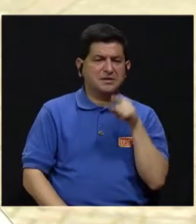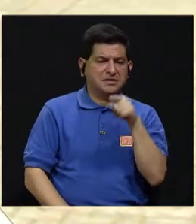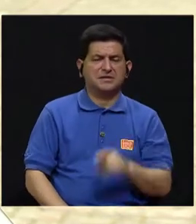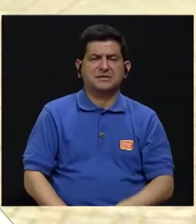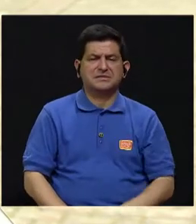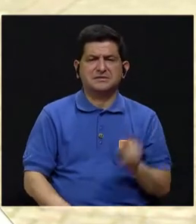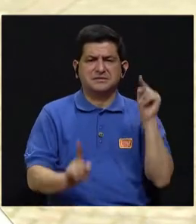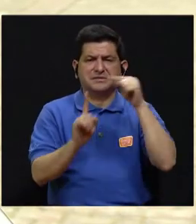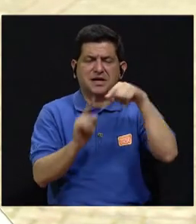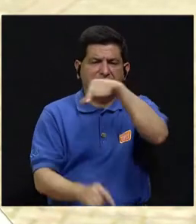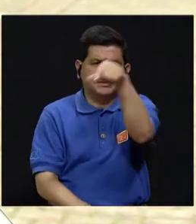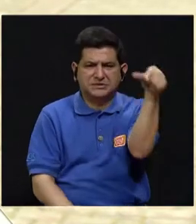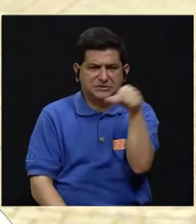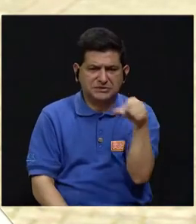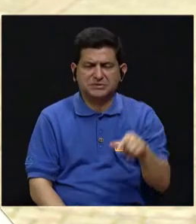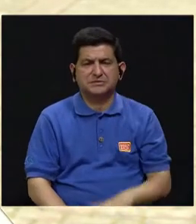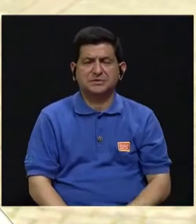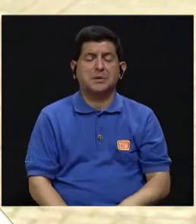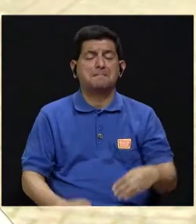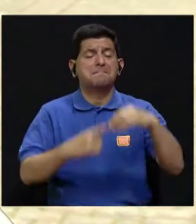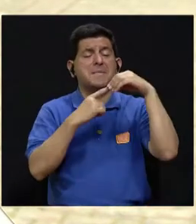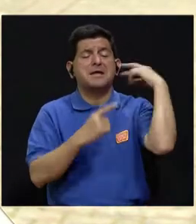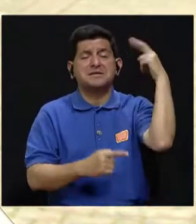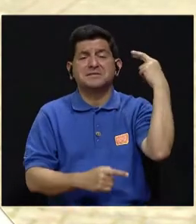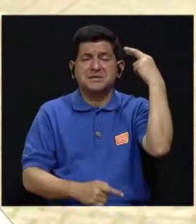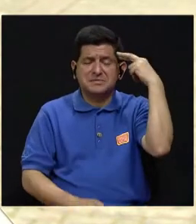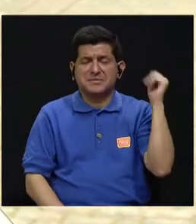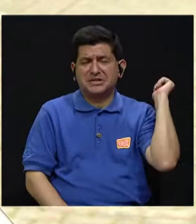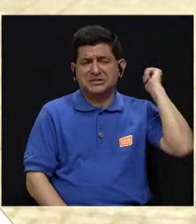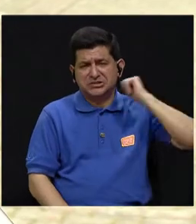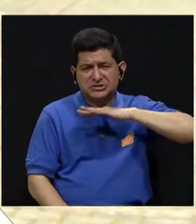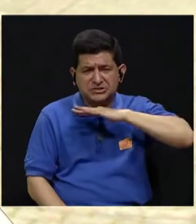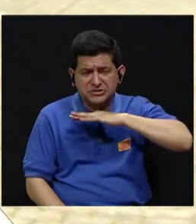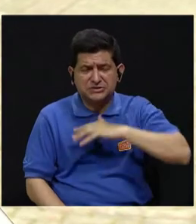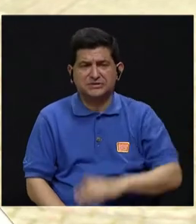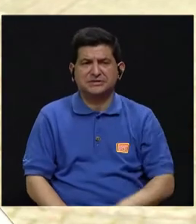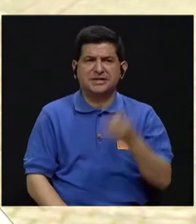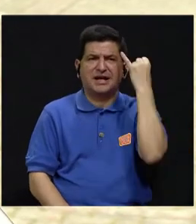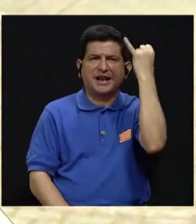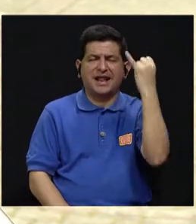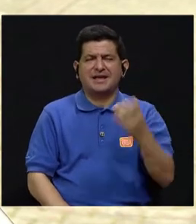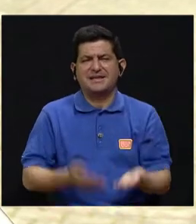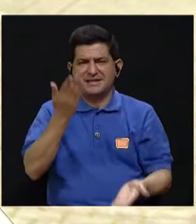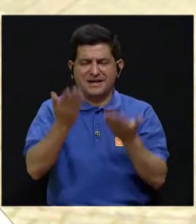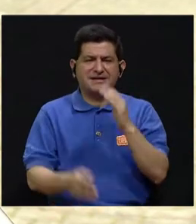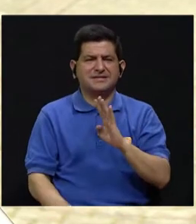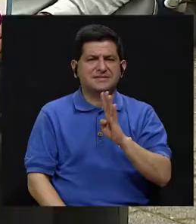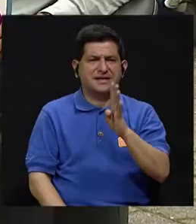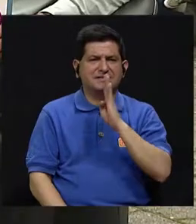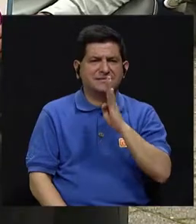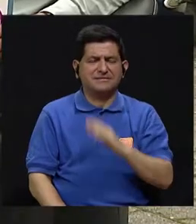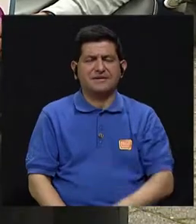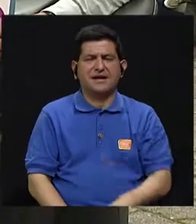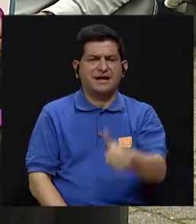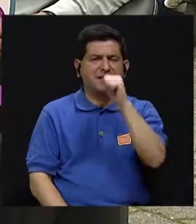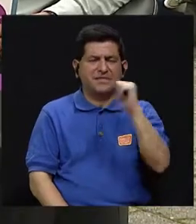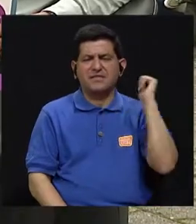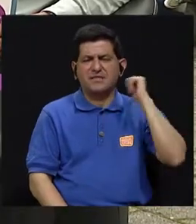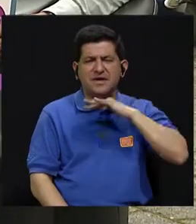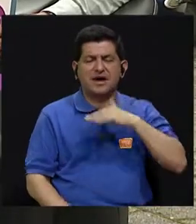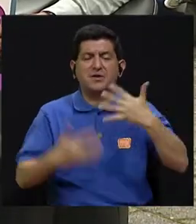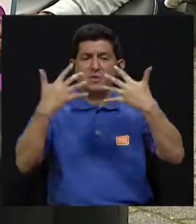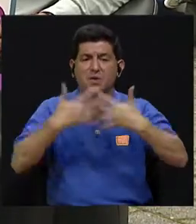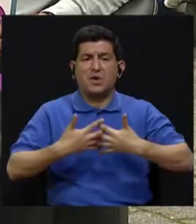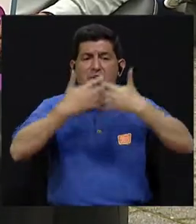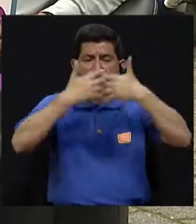vierten a los ríos, son una de las principales fuentes de contaminación. Que uno tal vez tiene la idea de la concepción cuando le hablan de agua contaminada, exactamente,